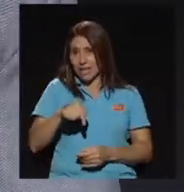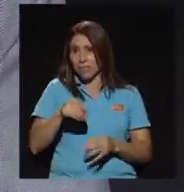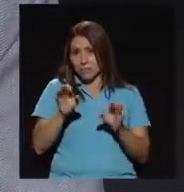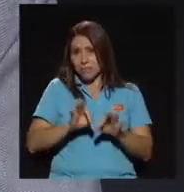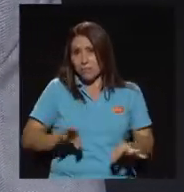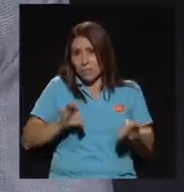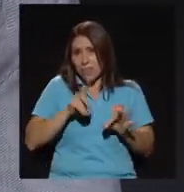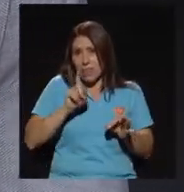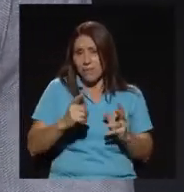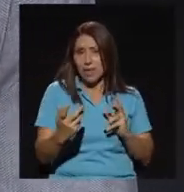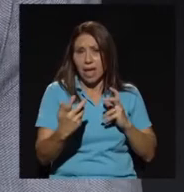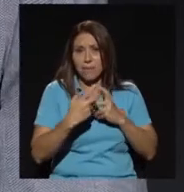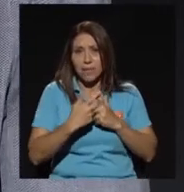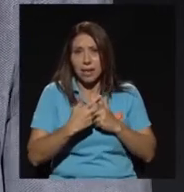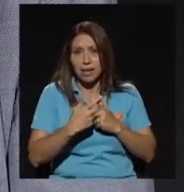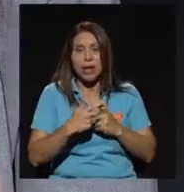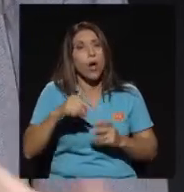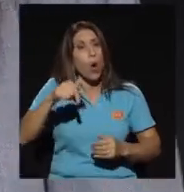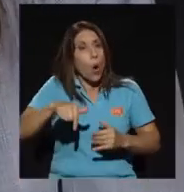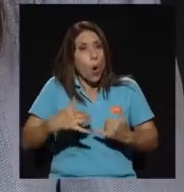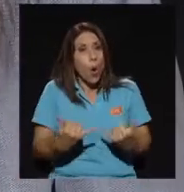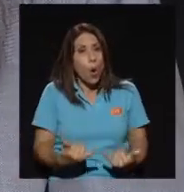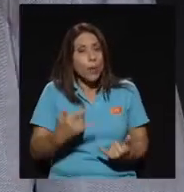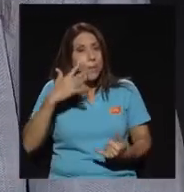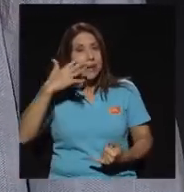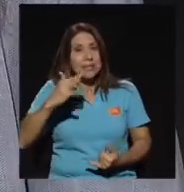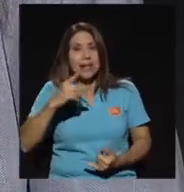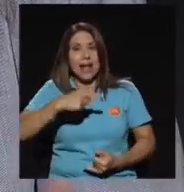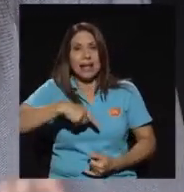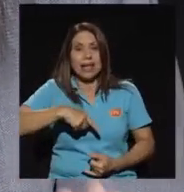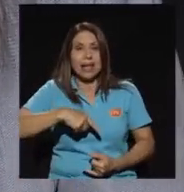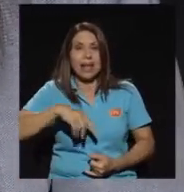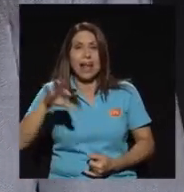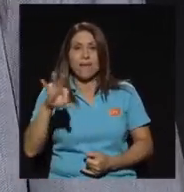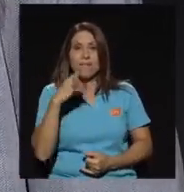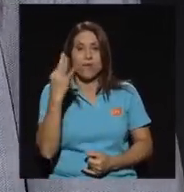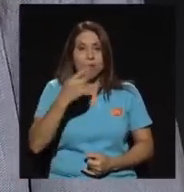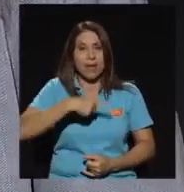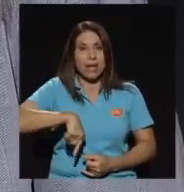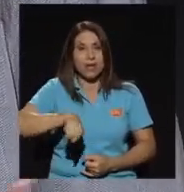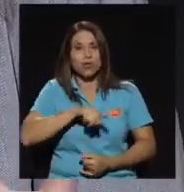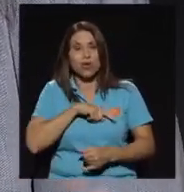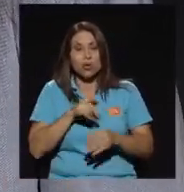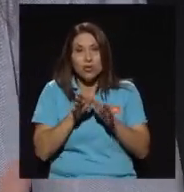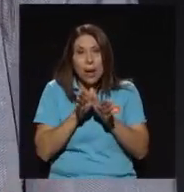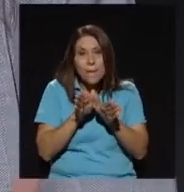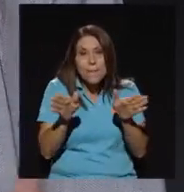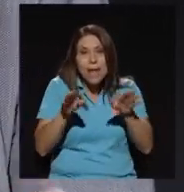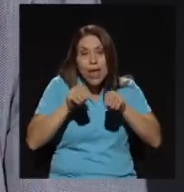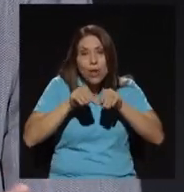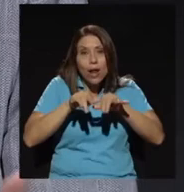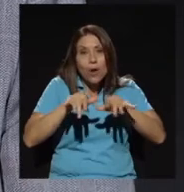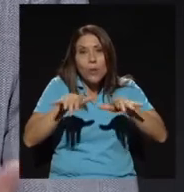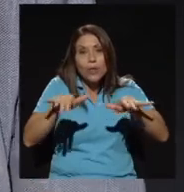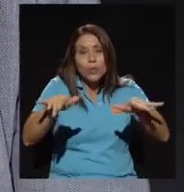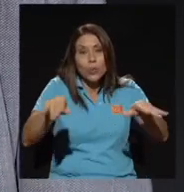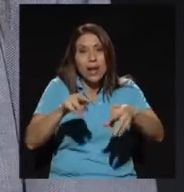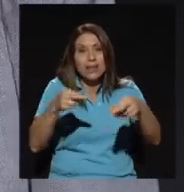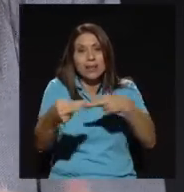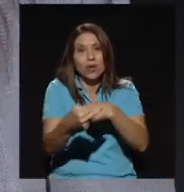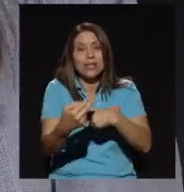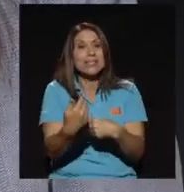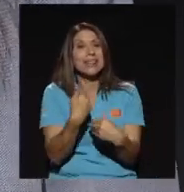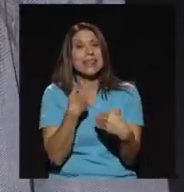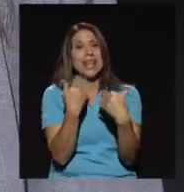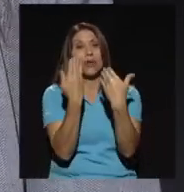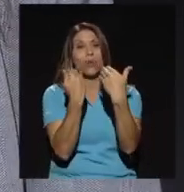que pareciera hoy es que la forma en que hemos ampliado la cobertura en las regiones tiene por ahí un límite que,